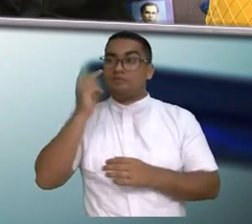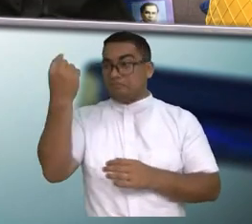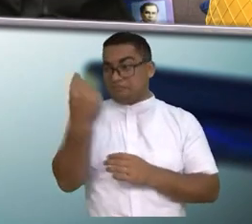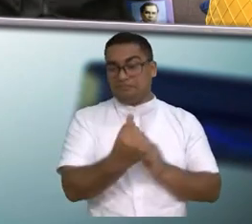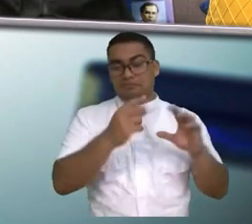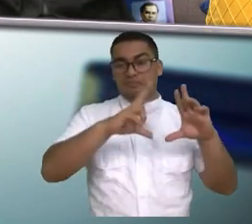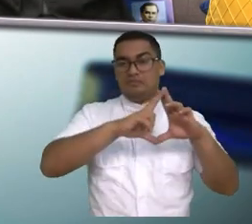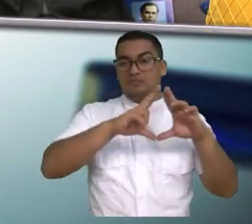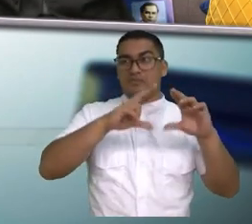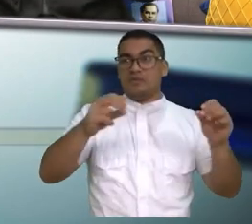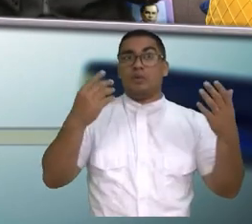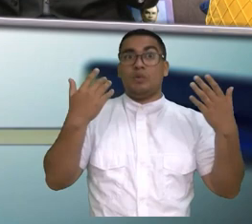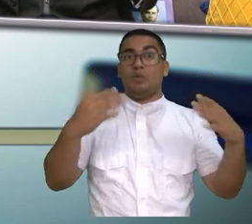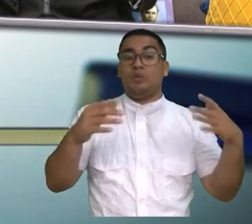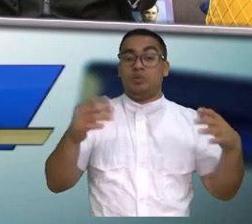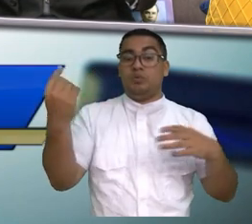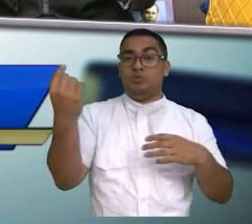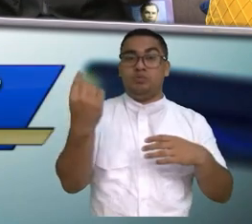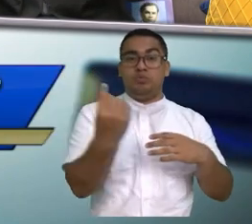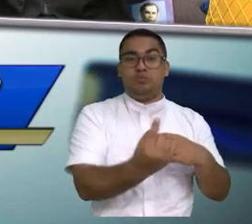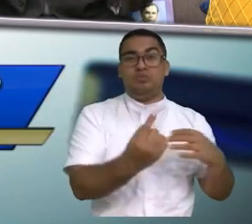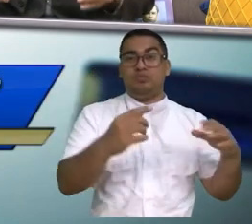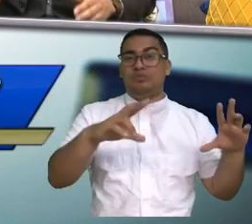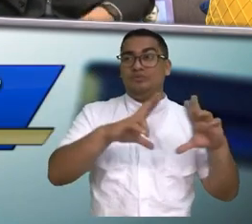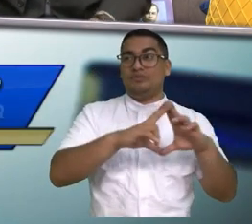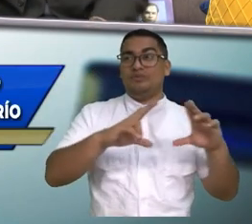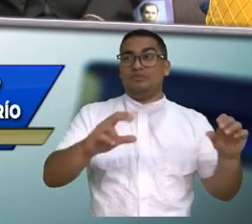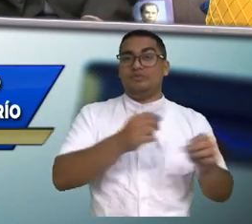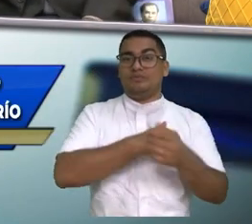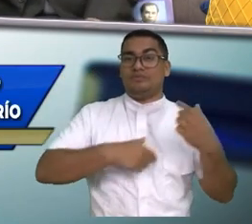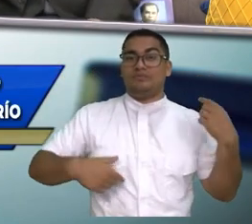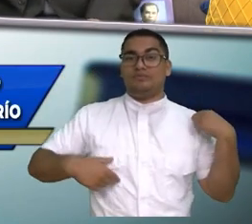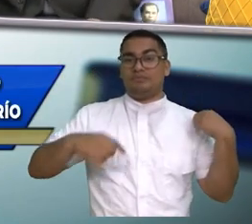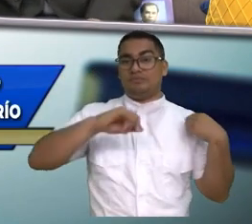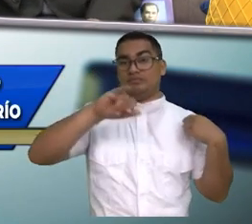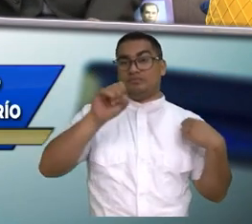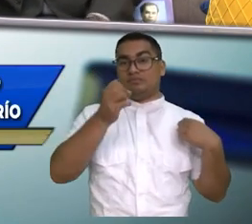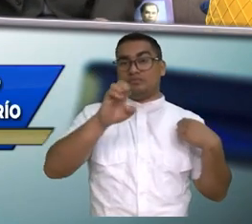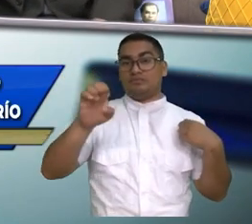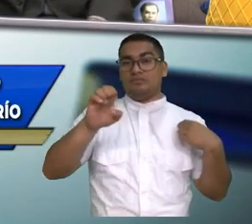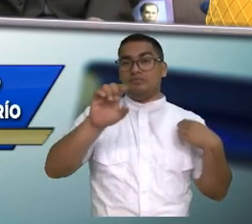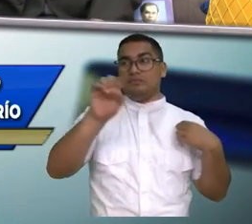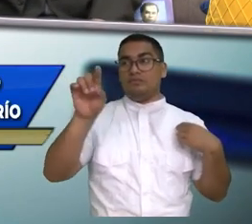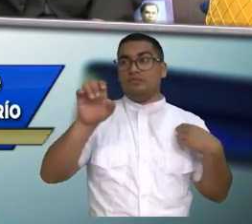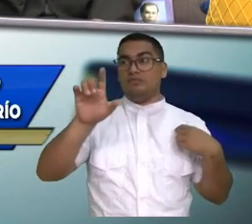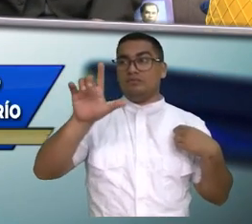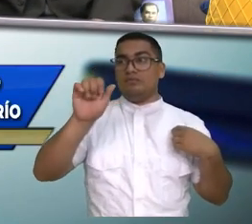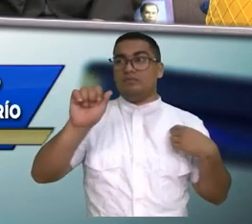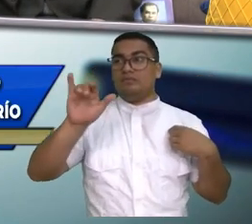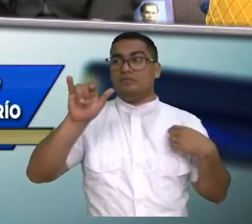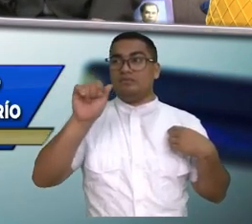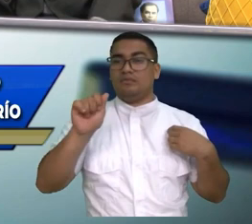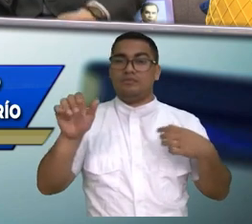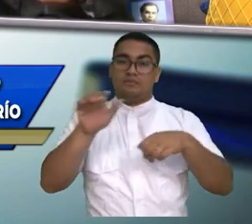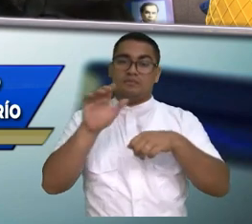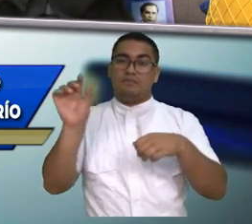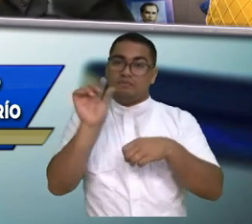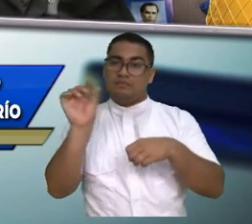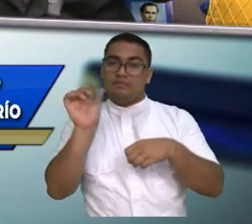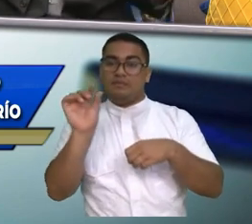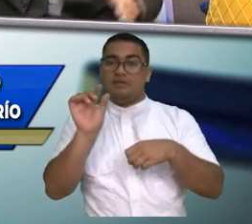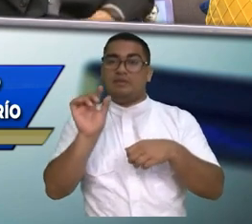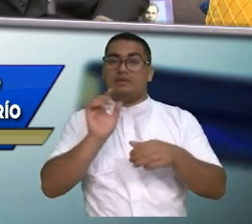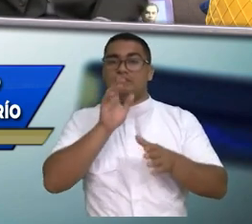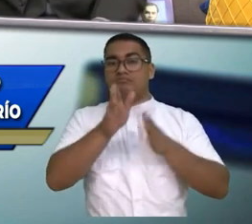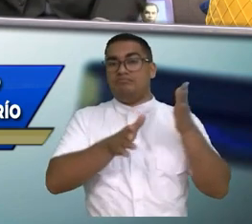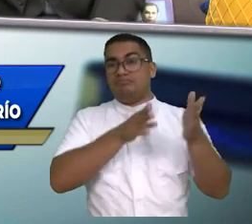como ningún profeta en su tierra. El presidente José Santos Zelaya le presta su vagón presidencial y viaja de León y llega